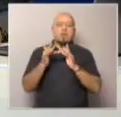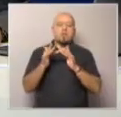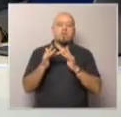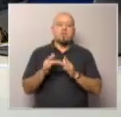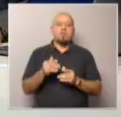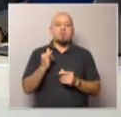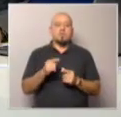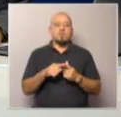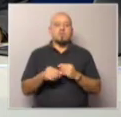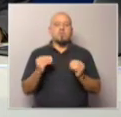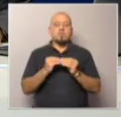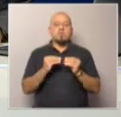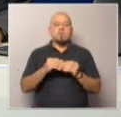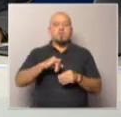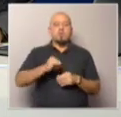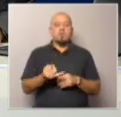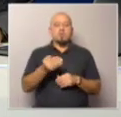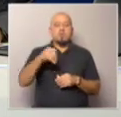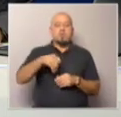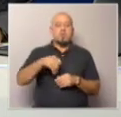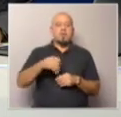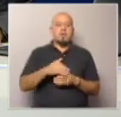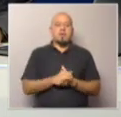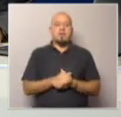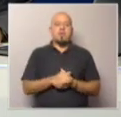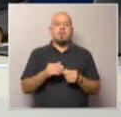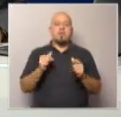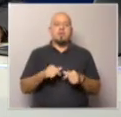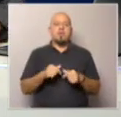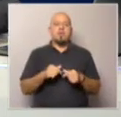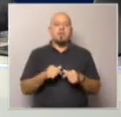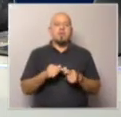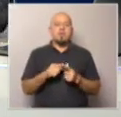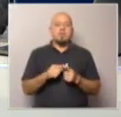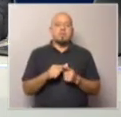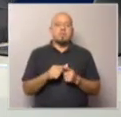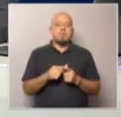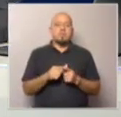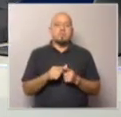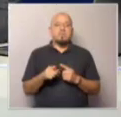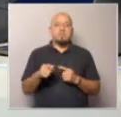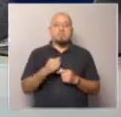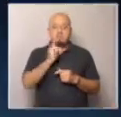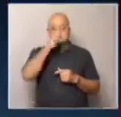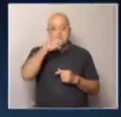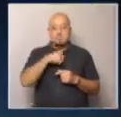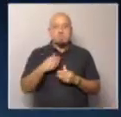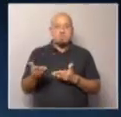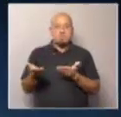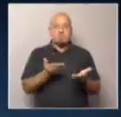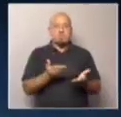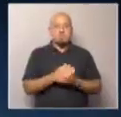Sí, vamos a tomar contacto con nuestro compañero José María Caraballo, que hoy anduvo recorriendo Montevideo. Josema,